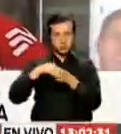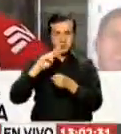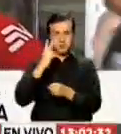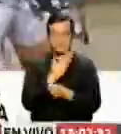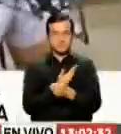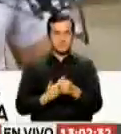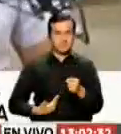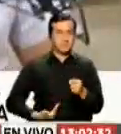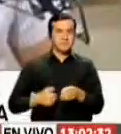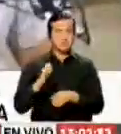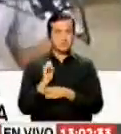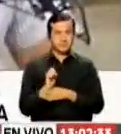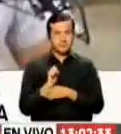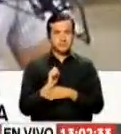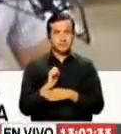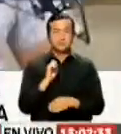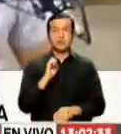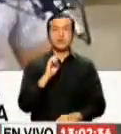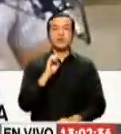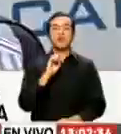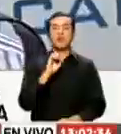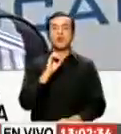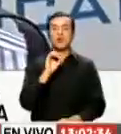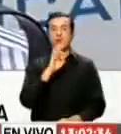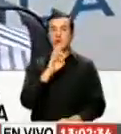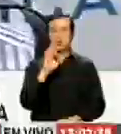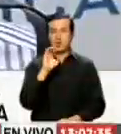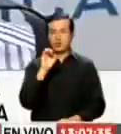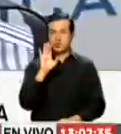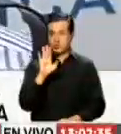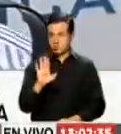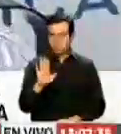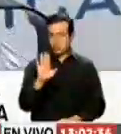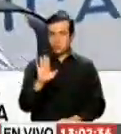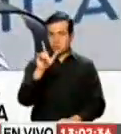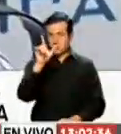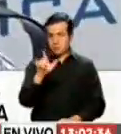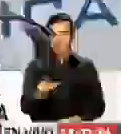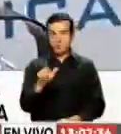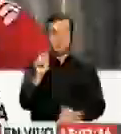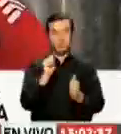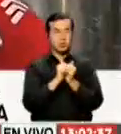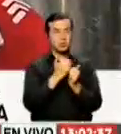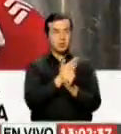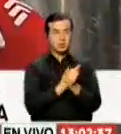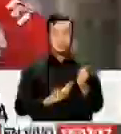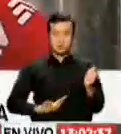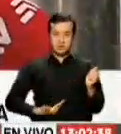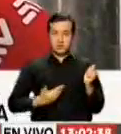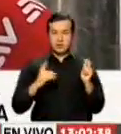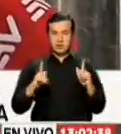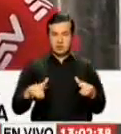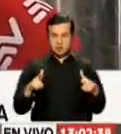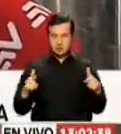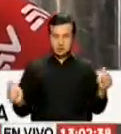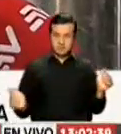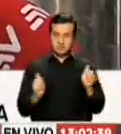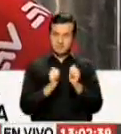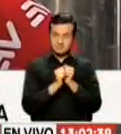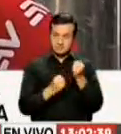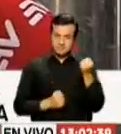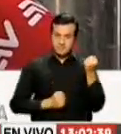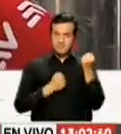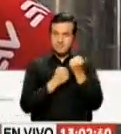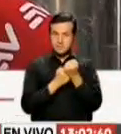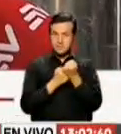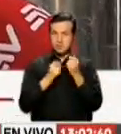vicepresidente de la República. Benen Sonnenhausner, un joven empresario y profesional como el acompañante ideal del presidente Moreno. Cumple mucho los postulados de